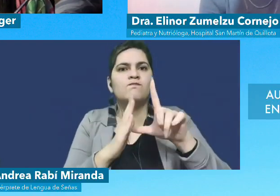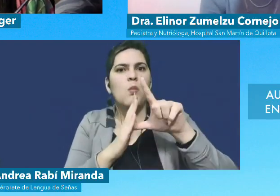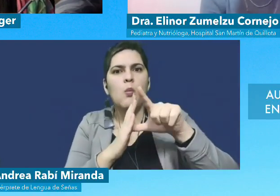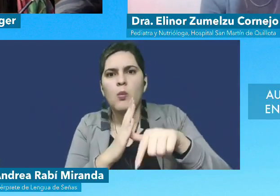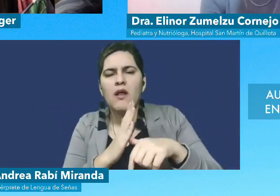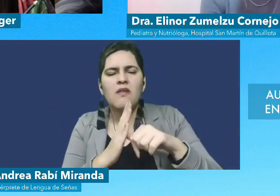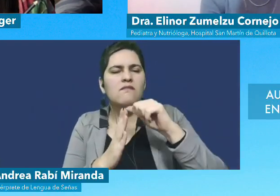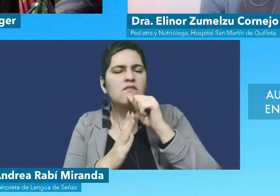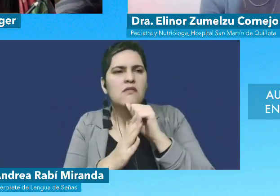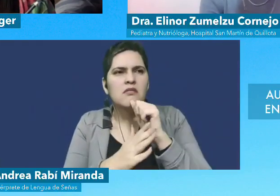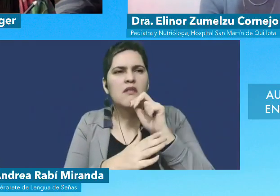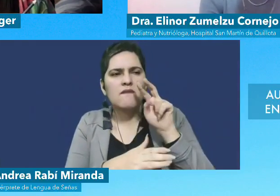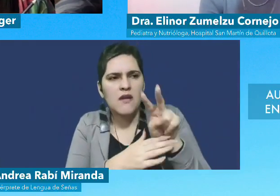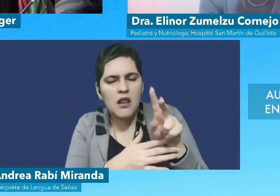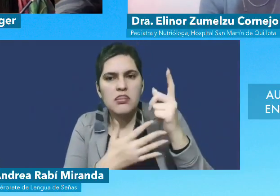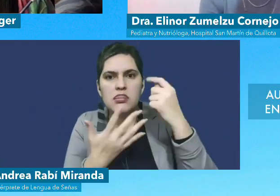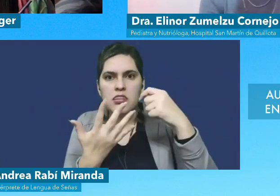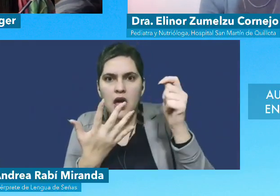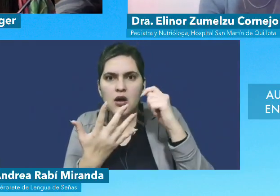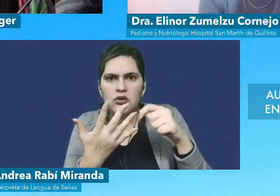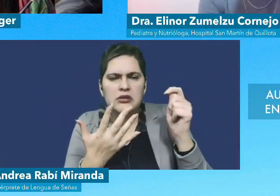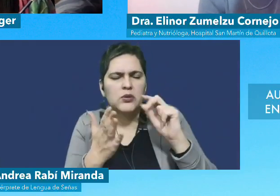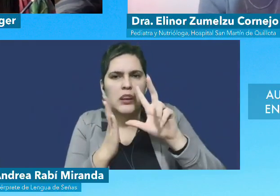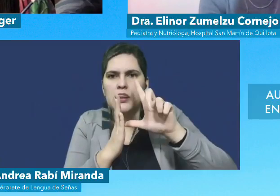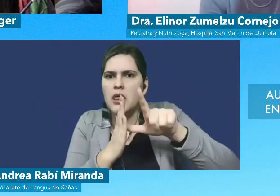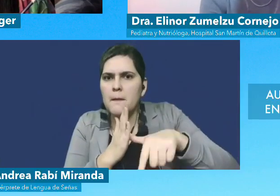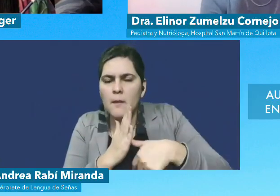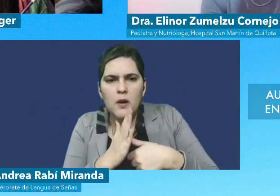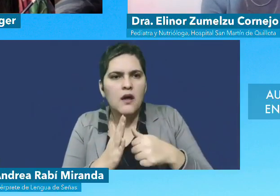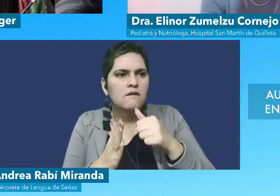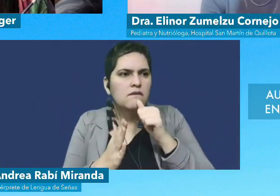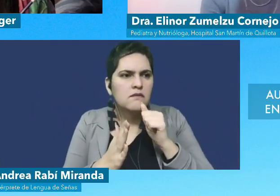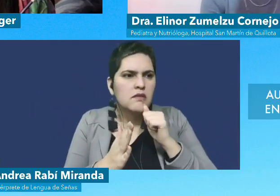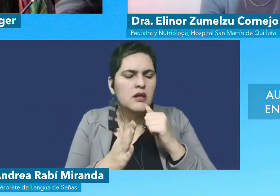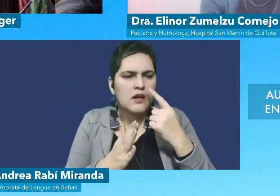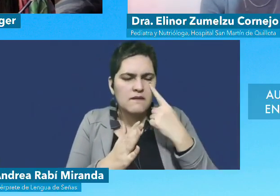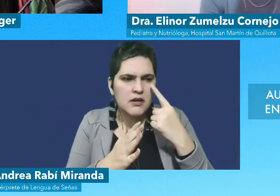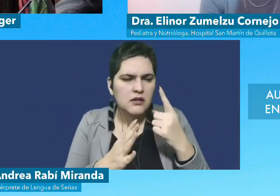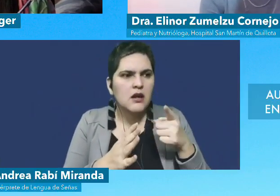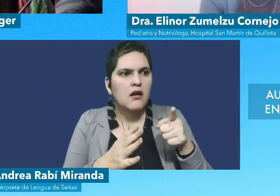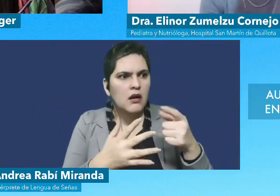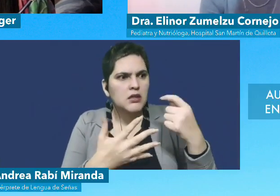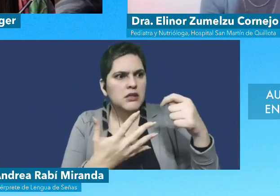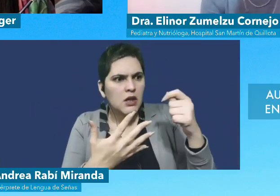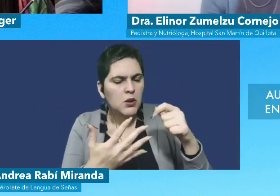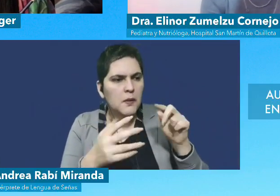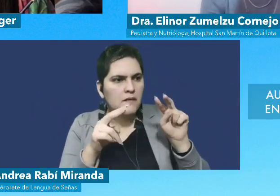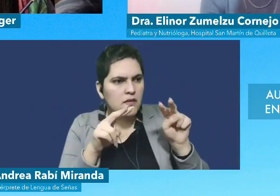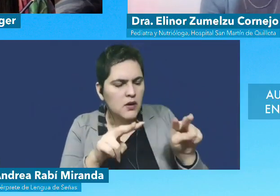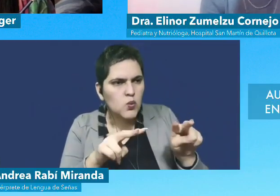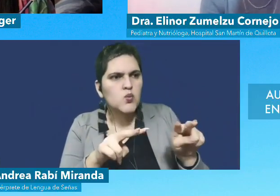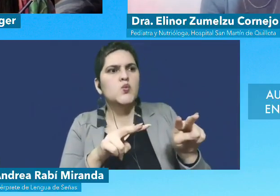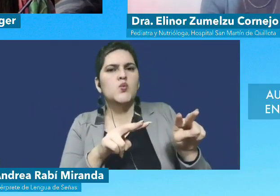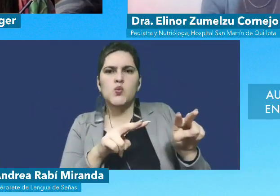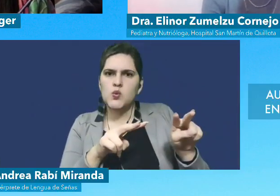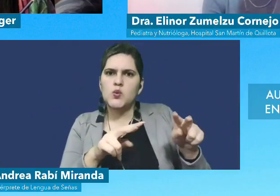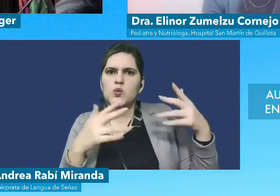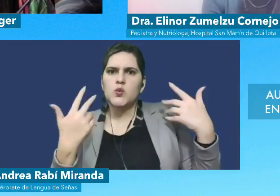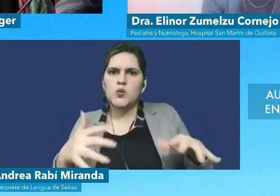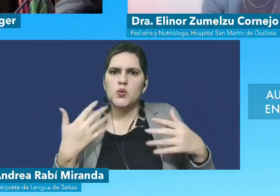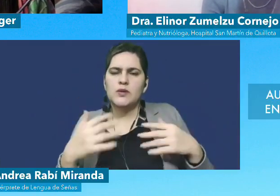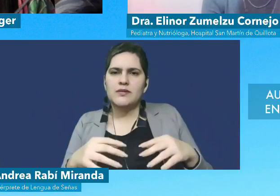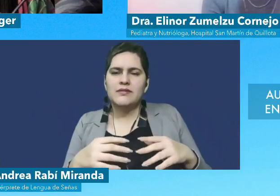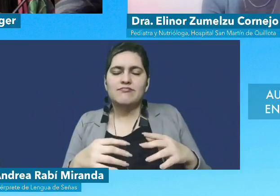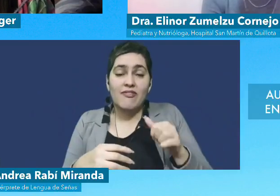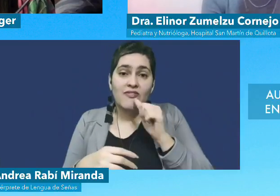algunos diagnósticos, en dar la acogida a los síntomas, y que mientras uno converse más con los pacientes, con